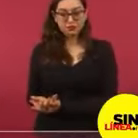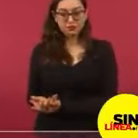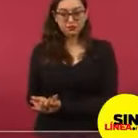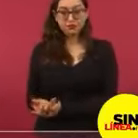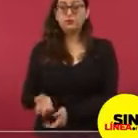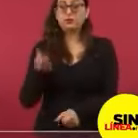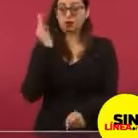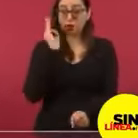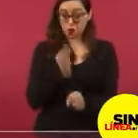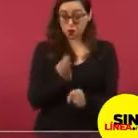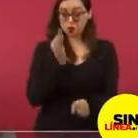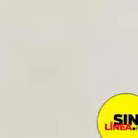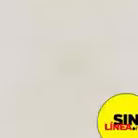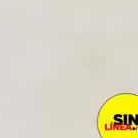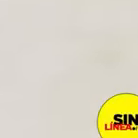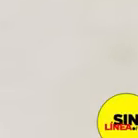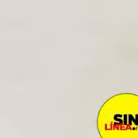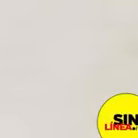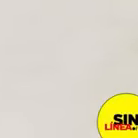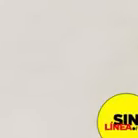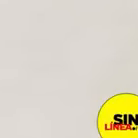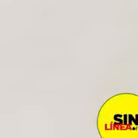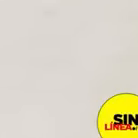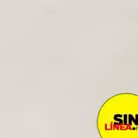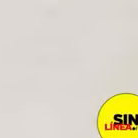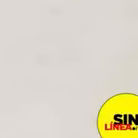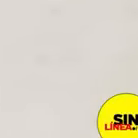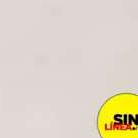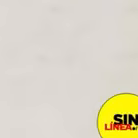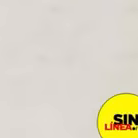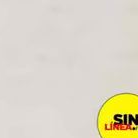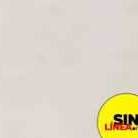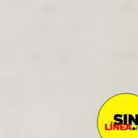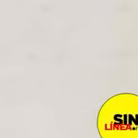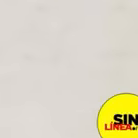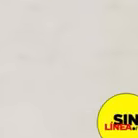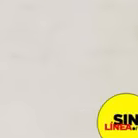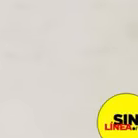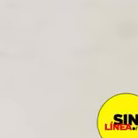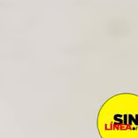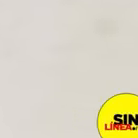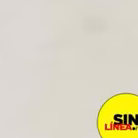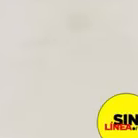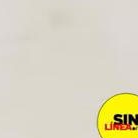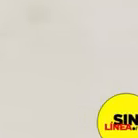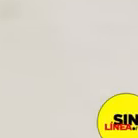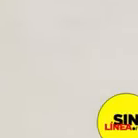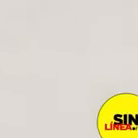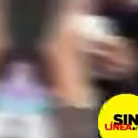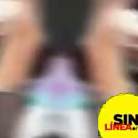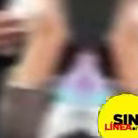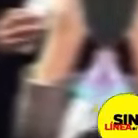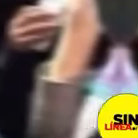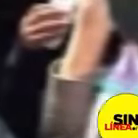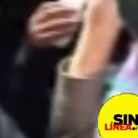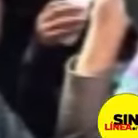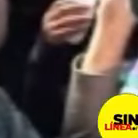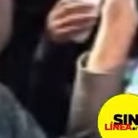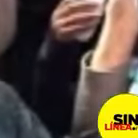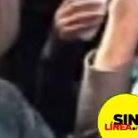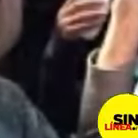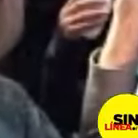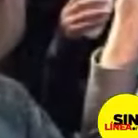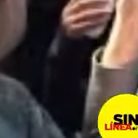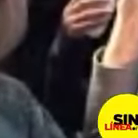aprovechar el tiempo que me queda para entregar buenas cuentas y entregar la